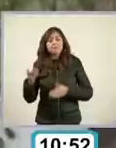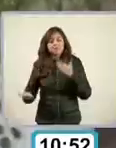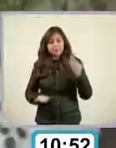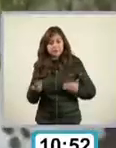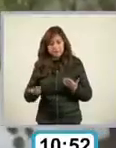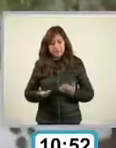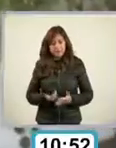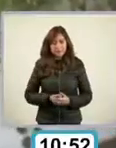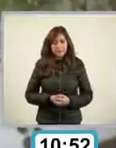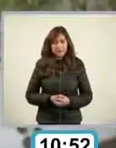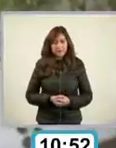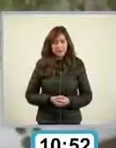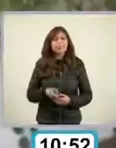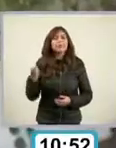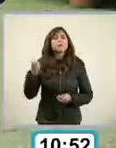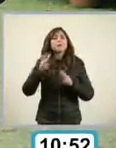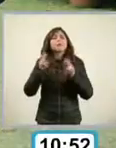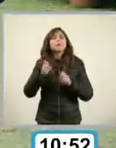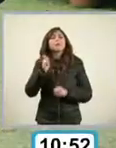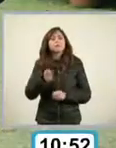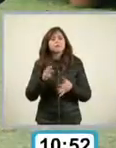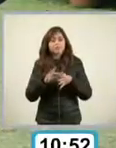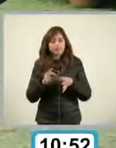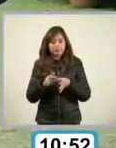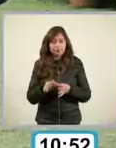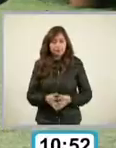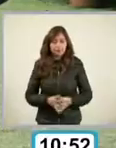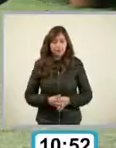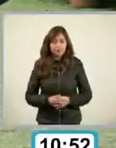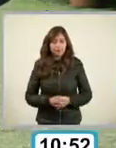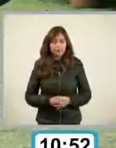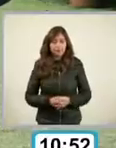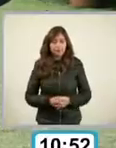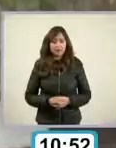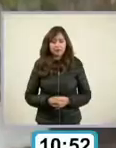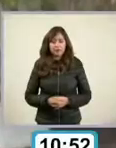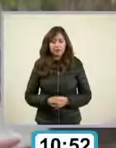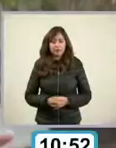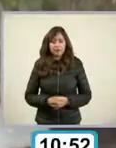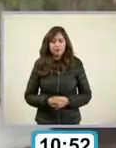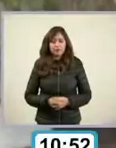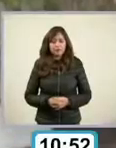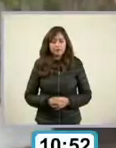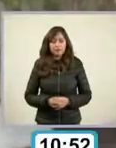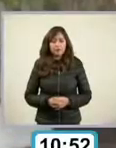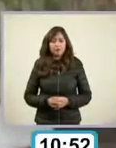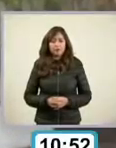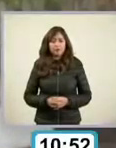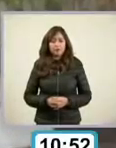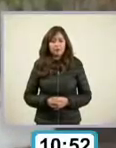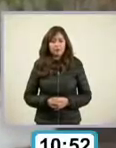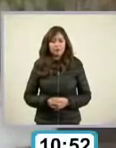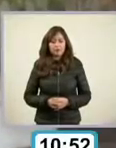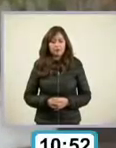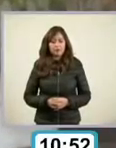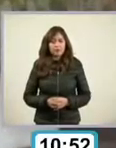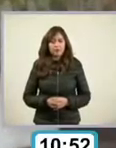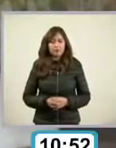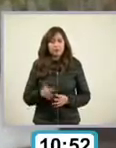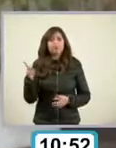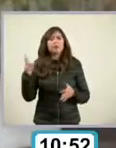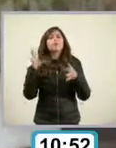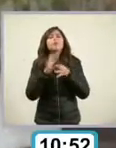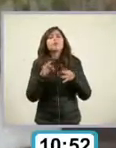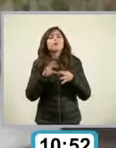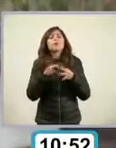decirlo así. Sí. Cuéntanos de ese tema. Sí, este es, habla de un amor pícaro, porque es cuando tú